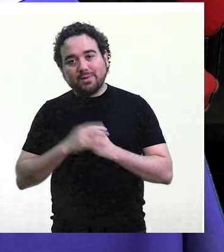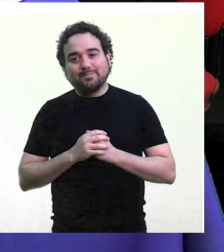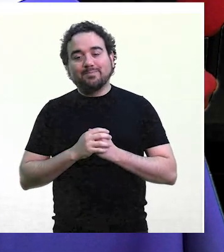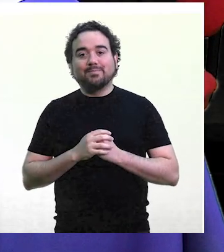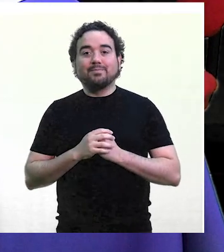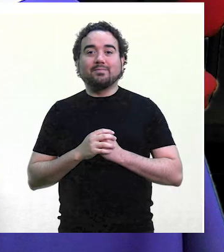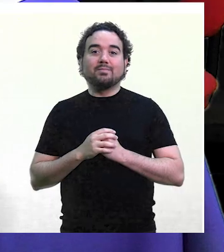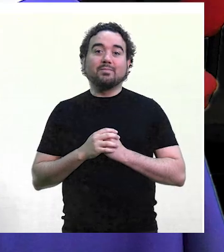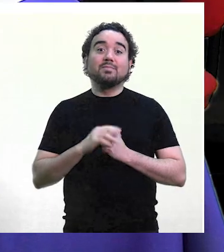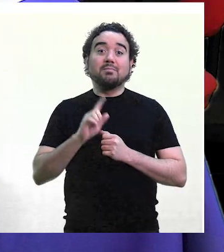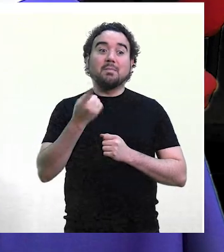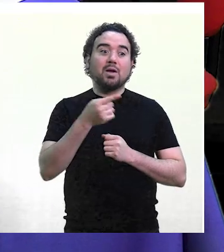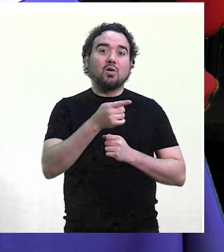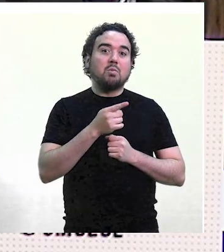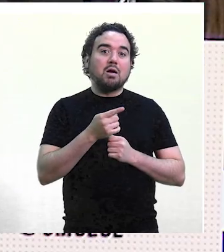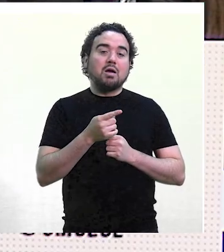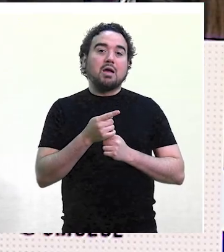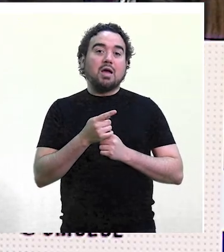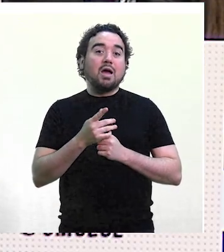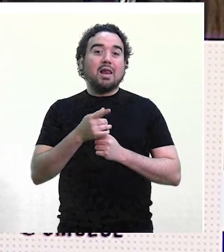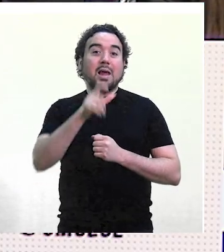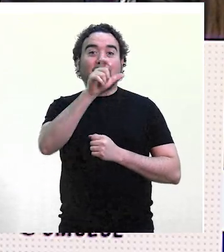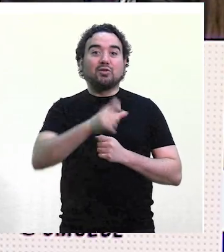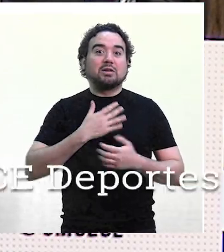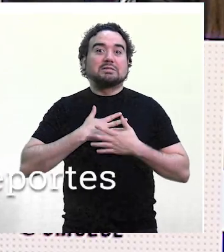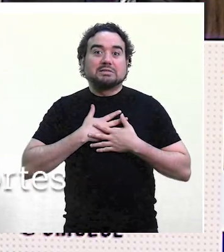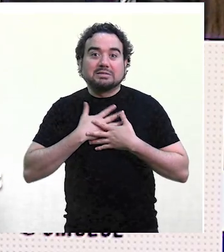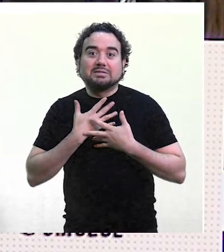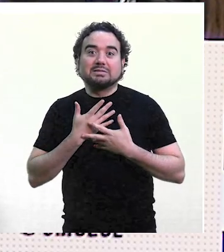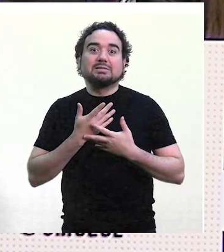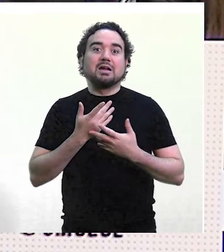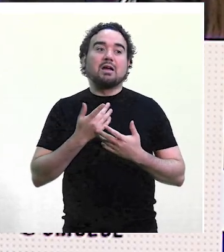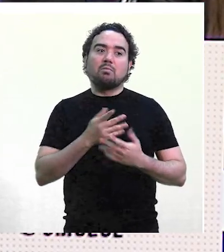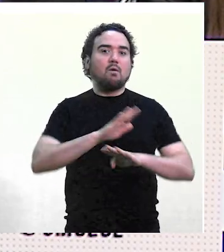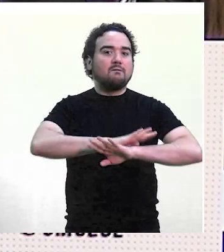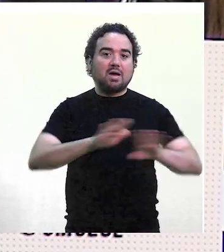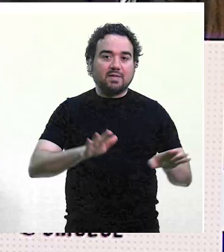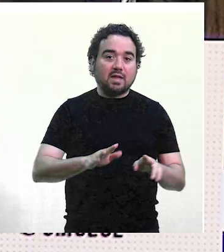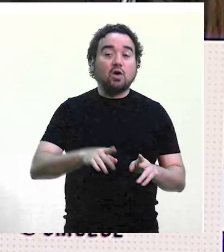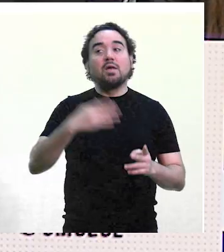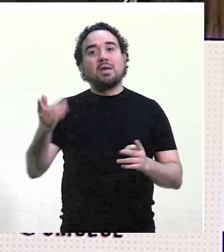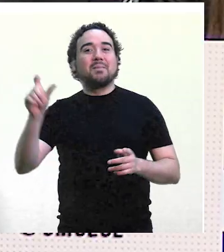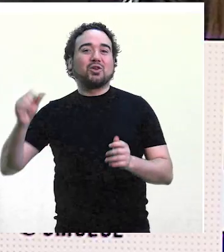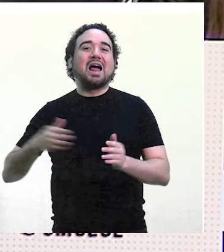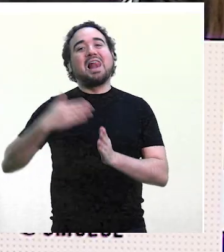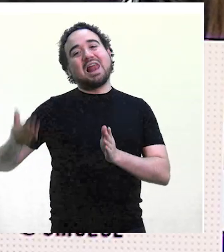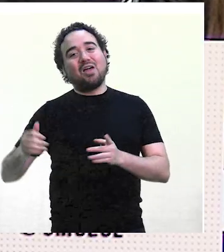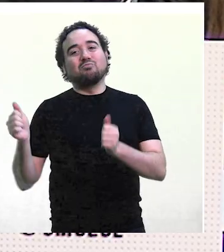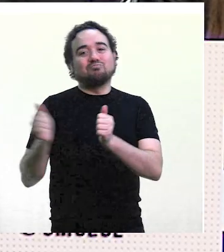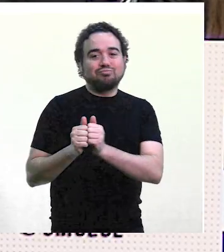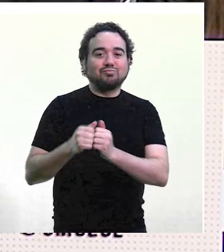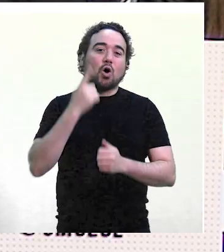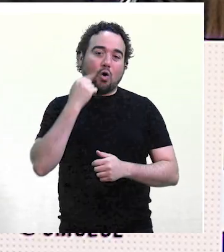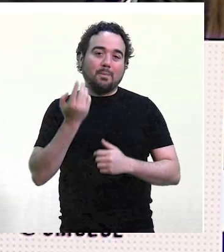también con ellos. Pero una primero es a la persona que le está ocurriendo, yo creo que basta, no tenemos que seguir así. Y la otra es la persona que